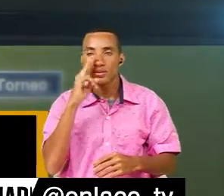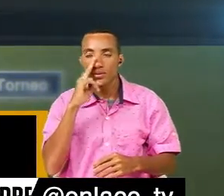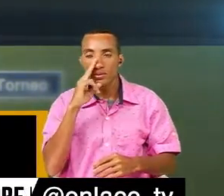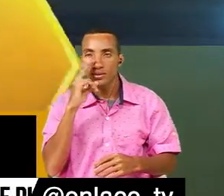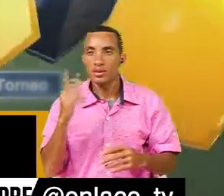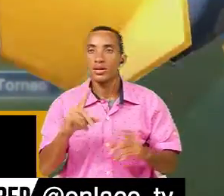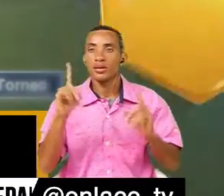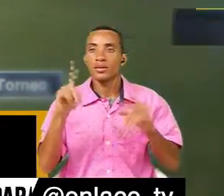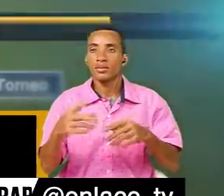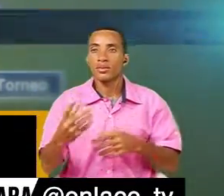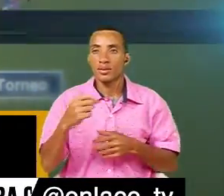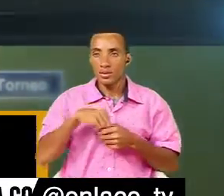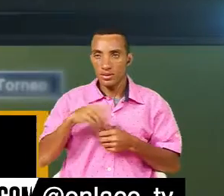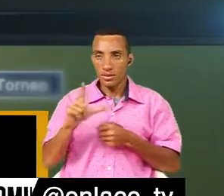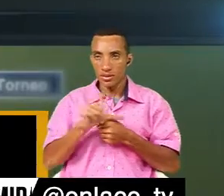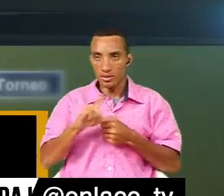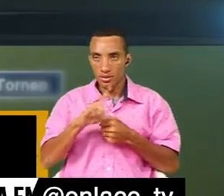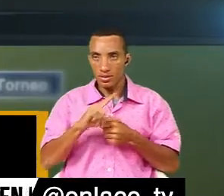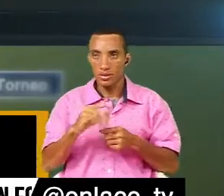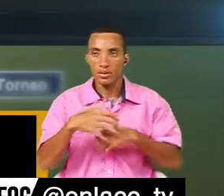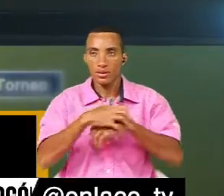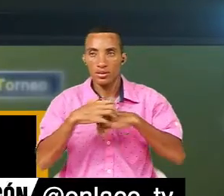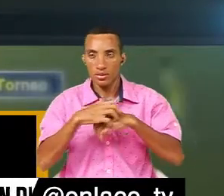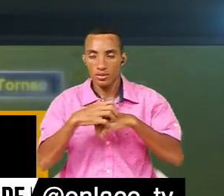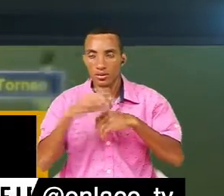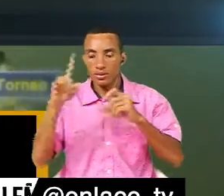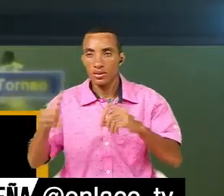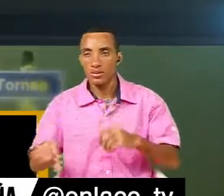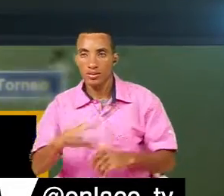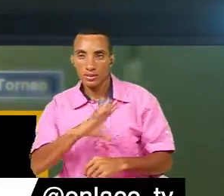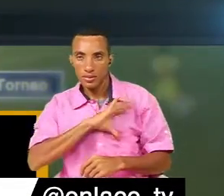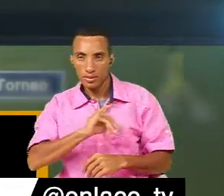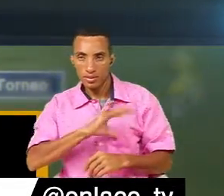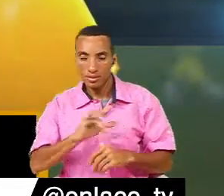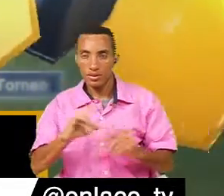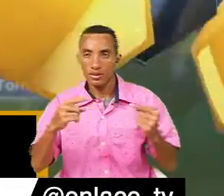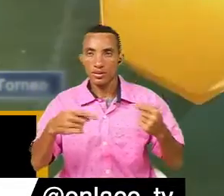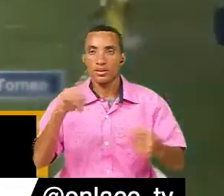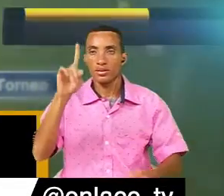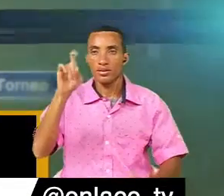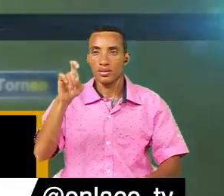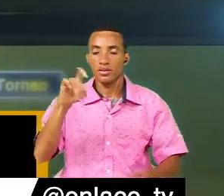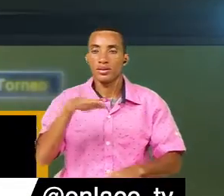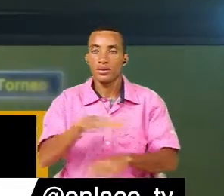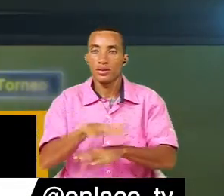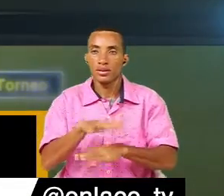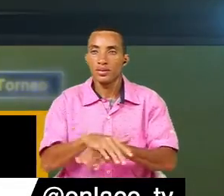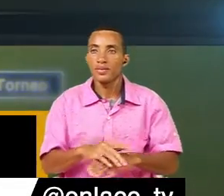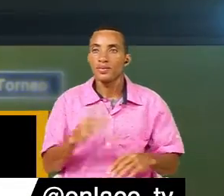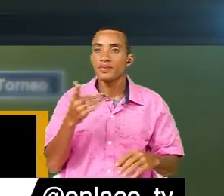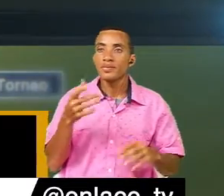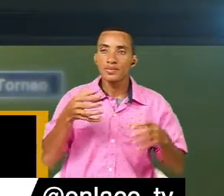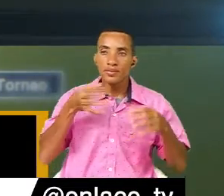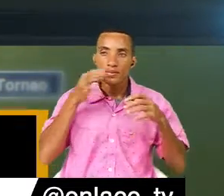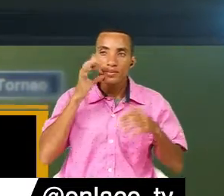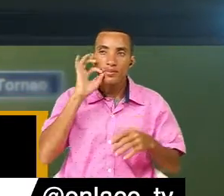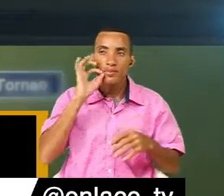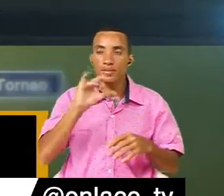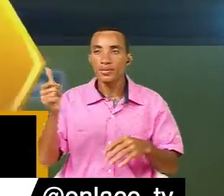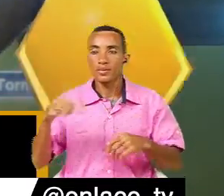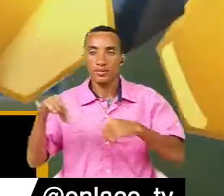De local, Deportes Tolima lo hará contra Deportivo Cali a las 6 de la tarde y el telón lo cerrará Once Caldas de local frente a